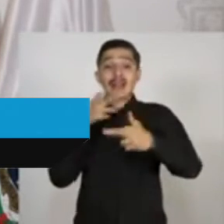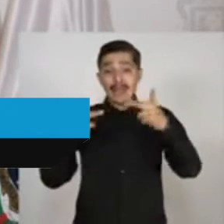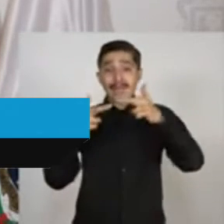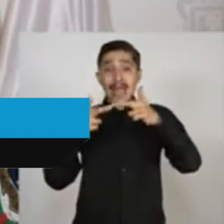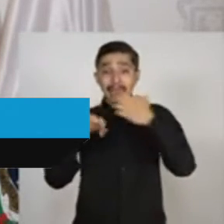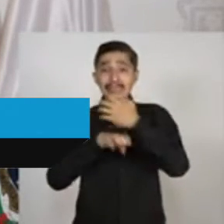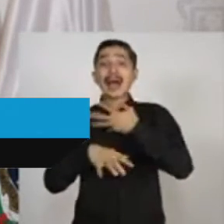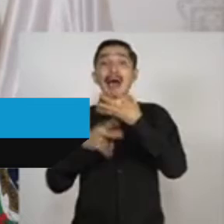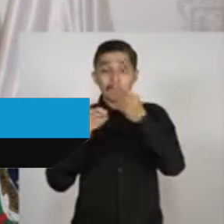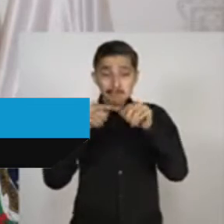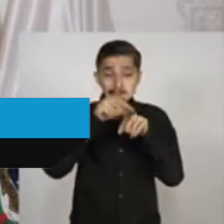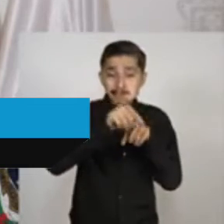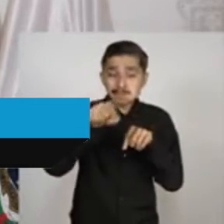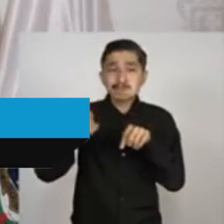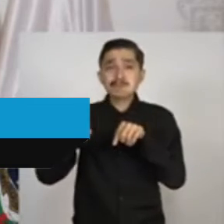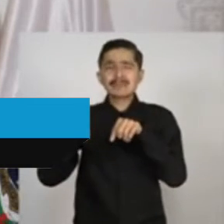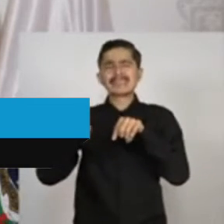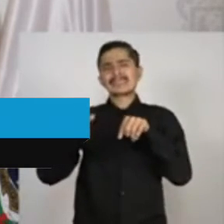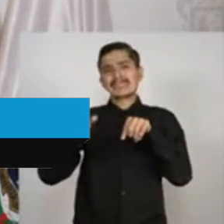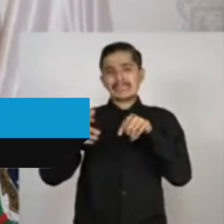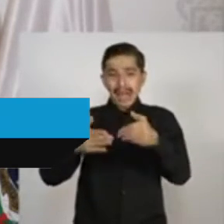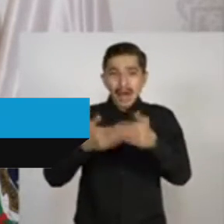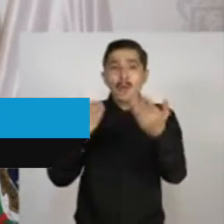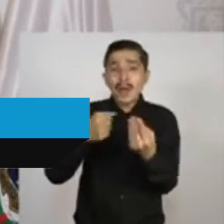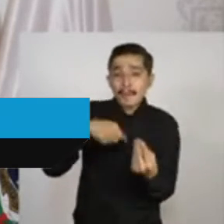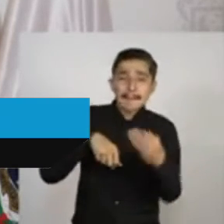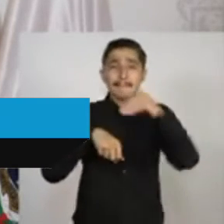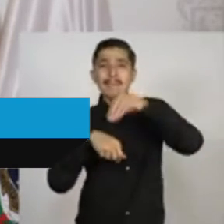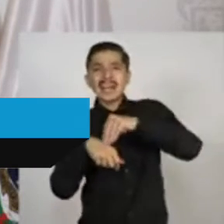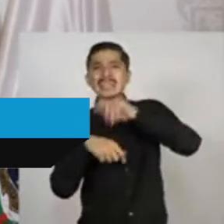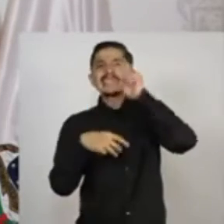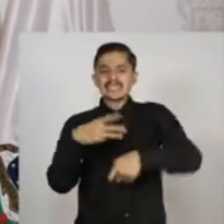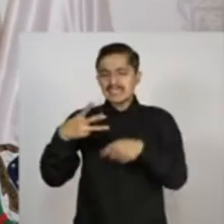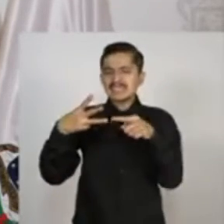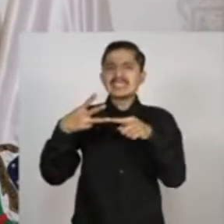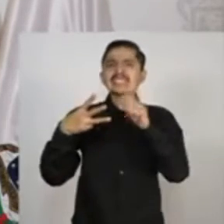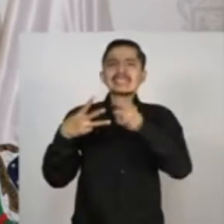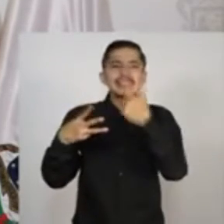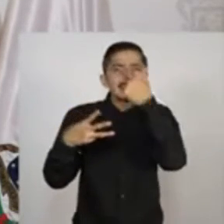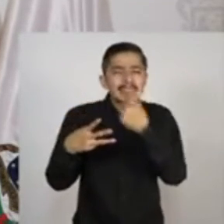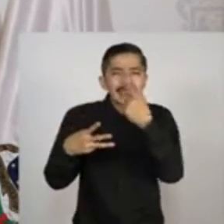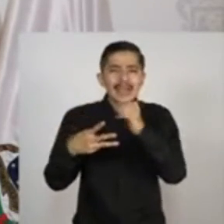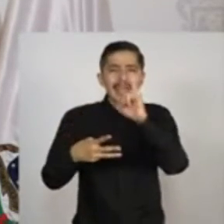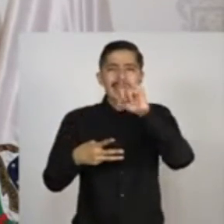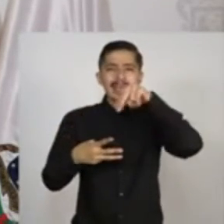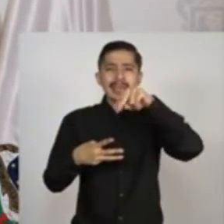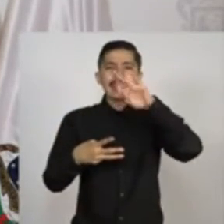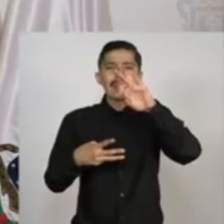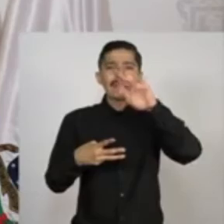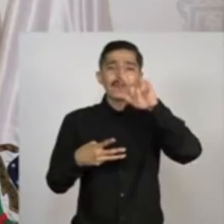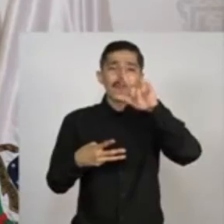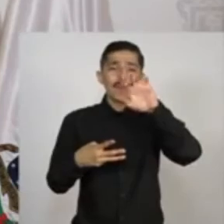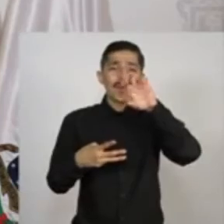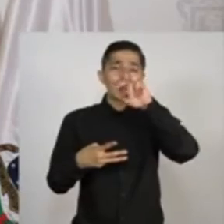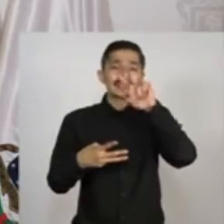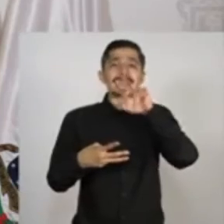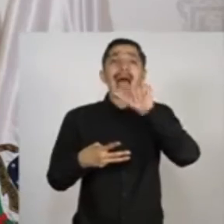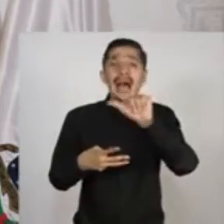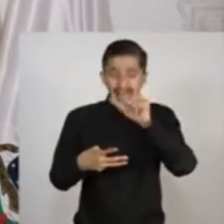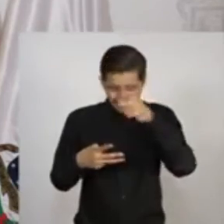tampoco abandonaremos el trabajo diario que hace el gobierno de Michoacán para contener los contagios.